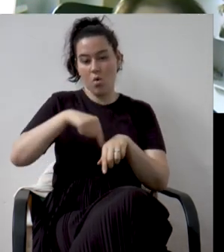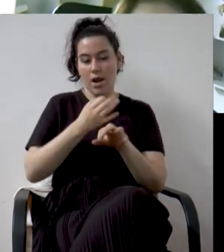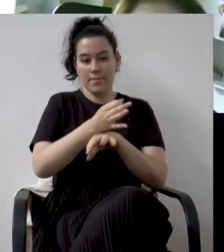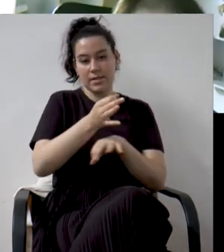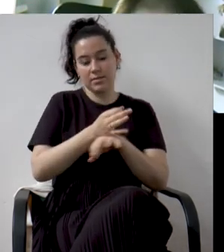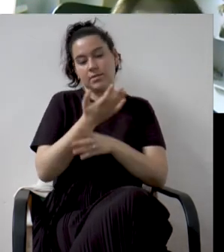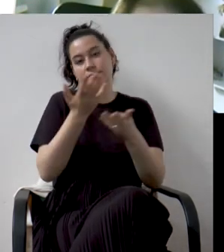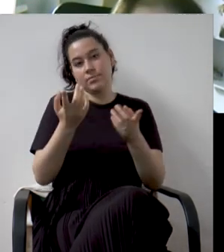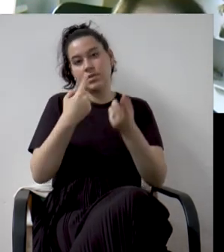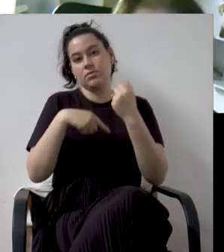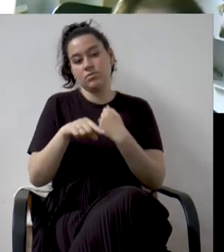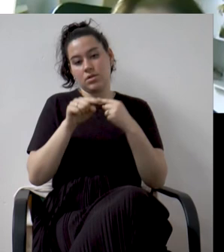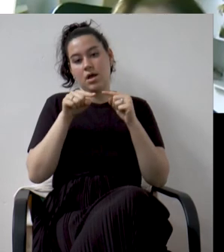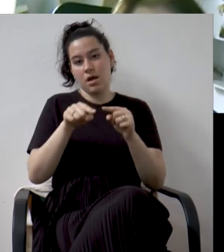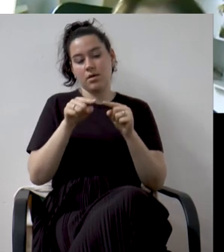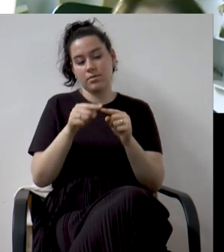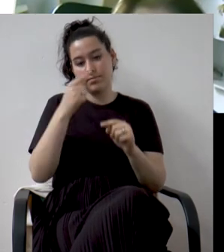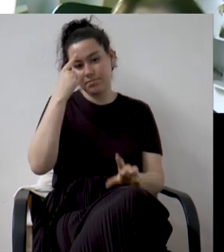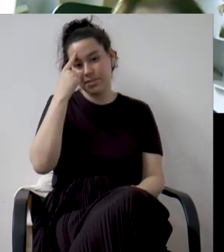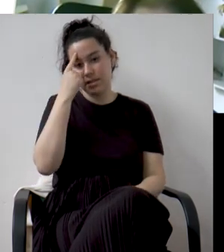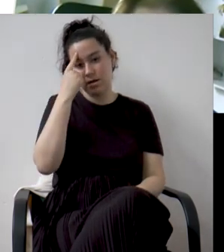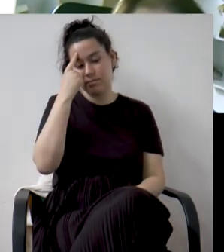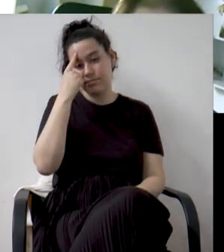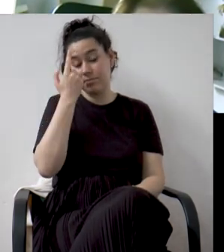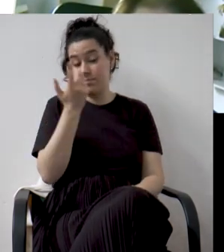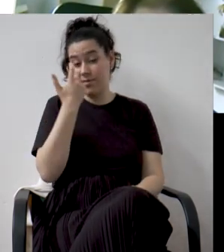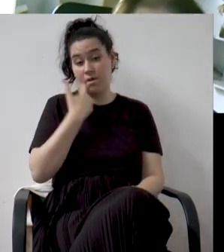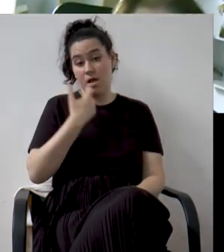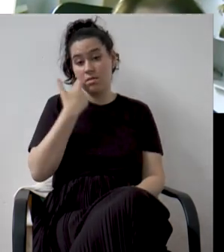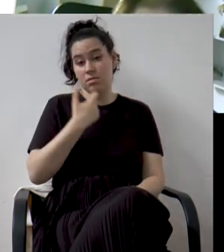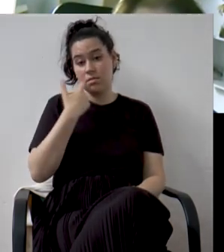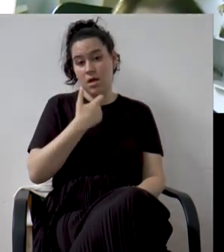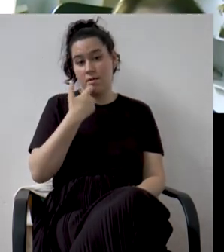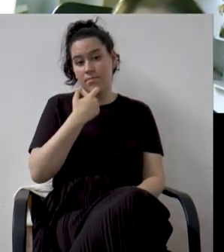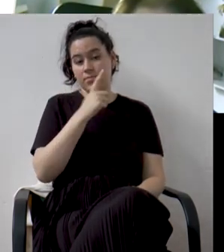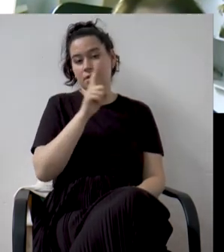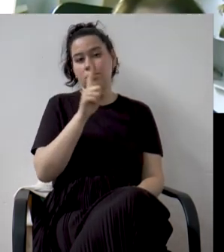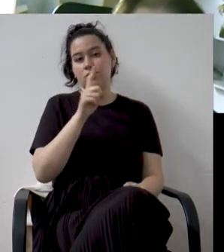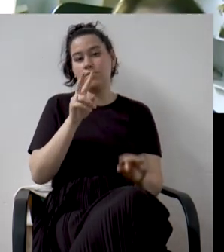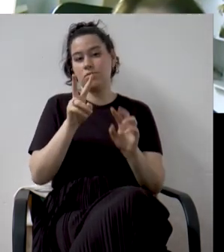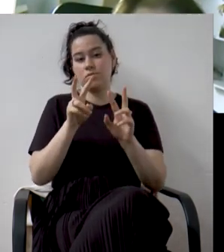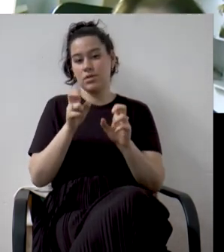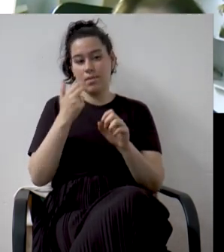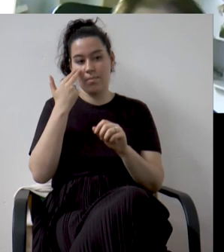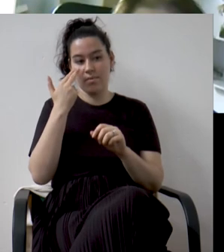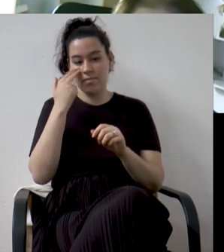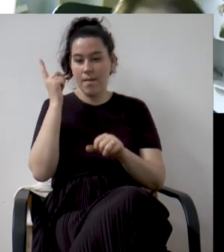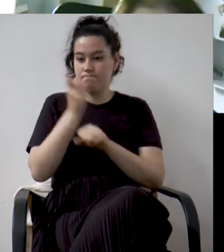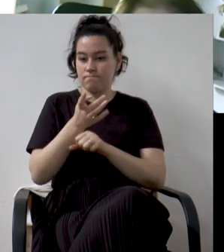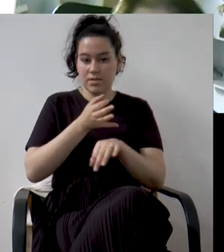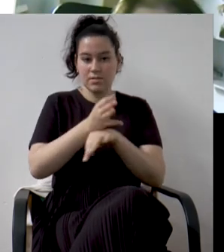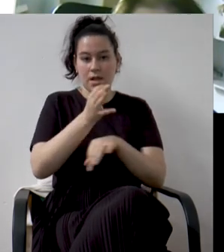¿no? Entonces por eso que es algo como que a pensar en no crear esta especie de régimen de dictado de enseñanza